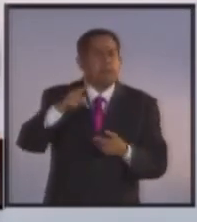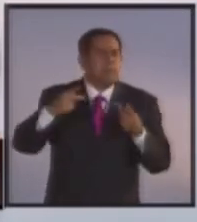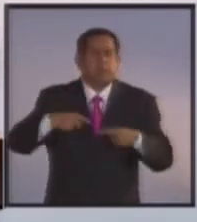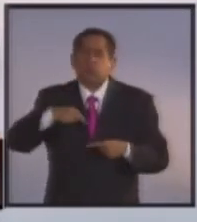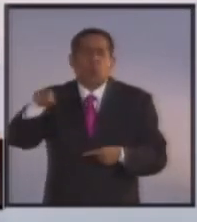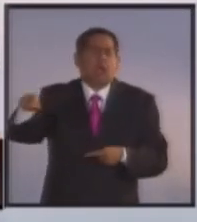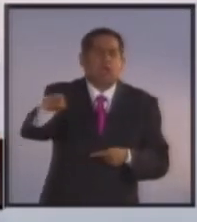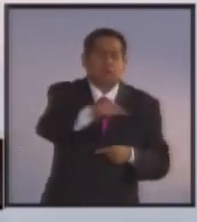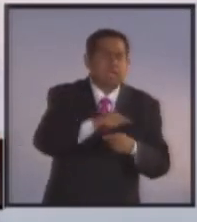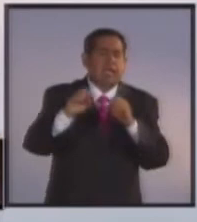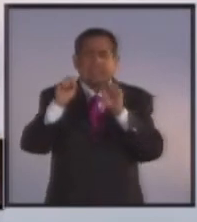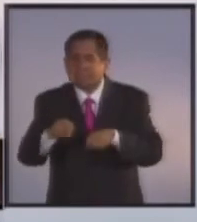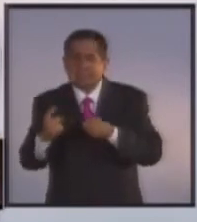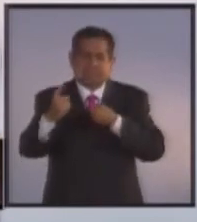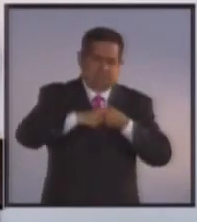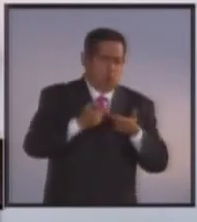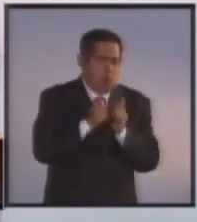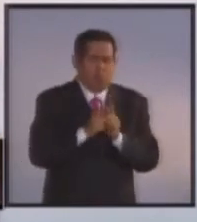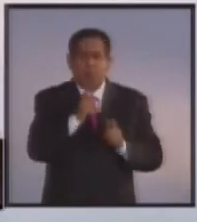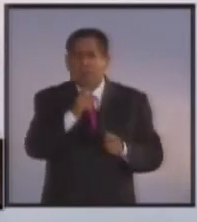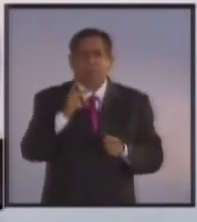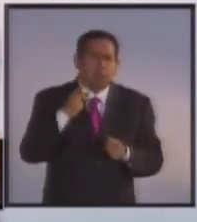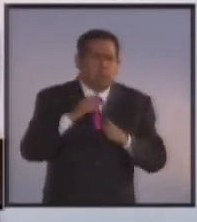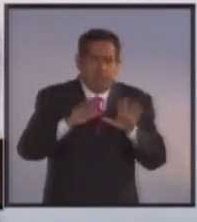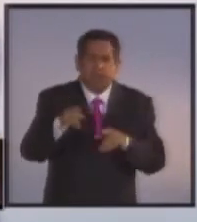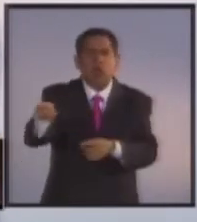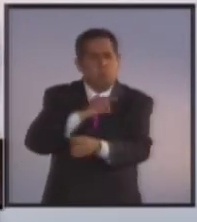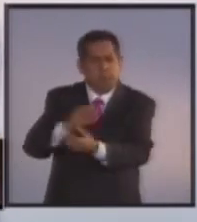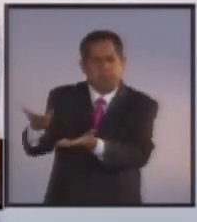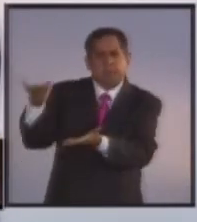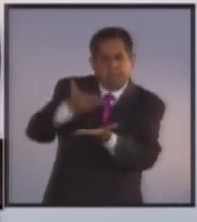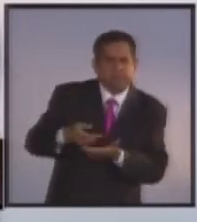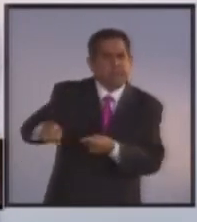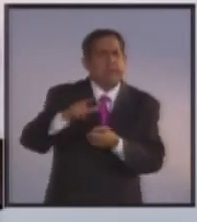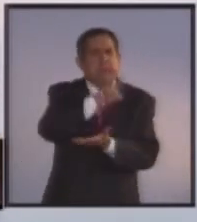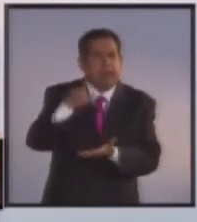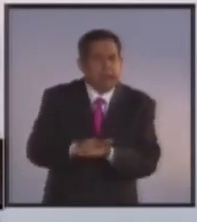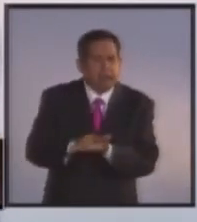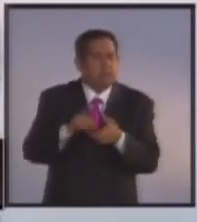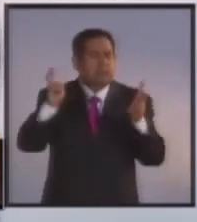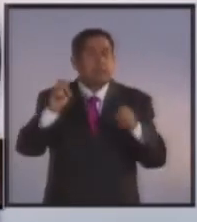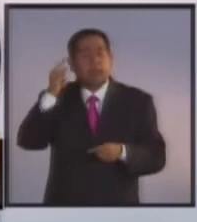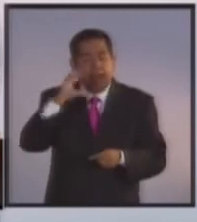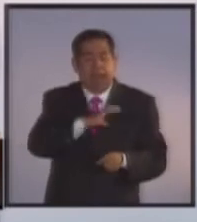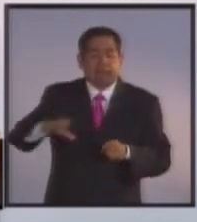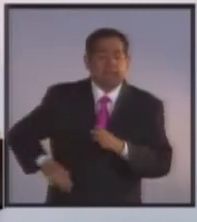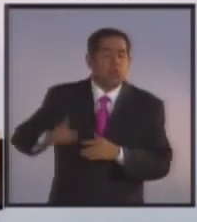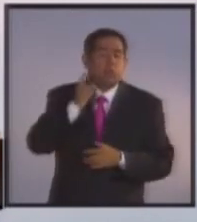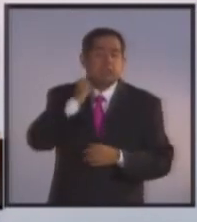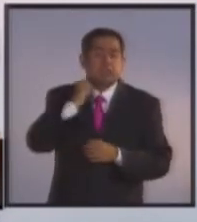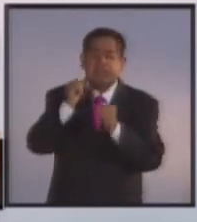más allá de tener o no filiación política, pueda iniciar una ley. El tener las candidaturas independientes para